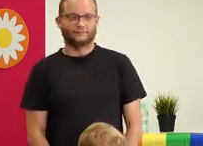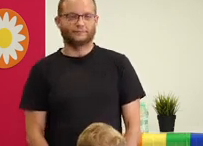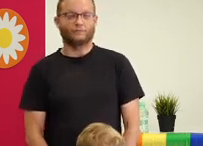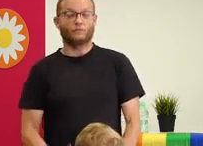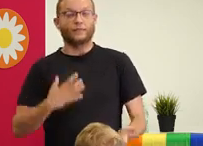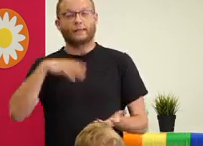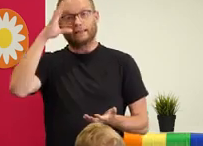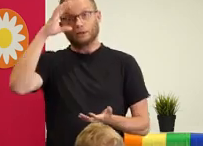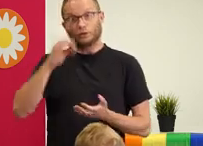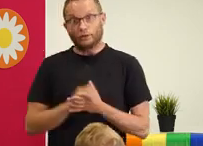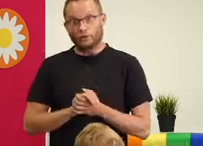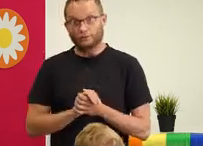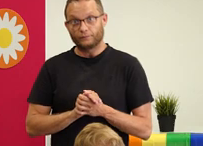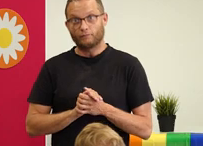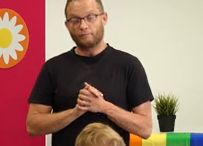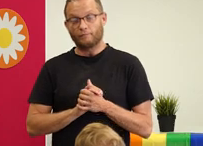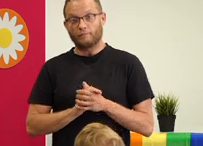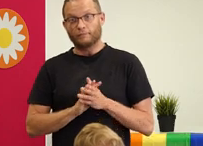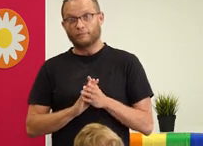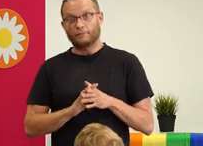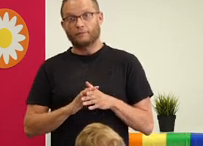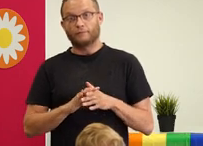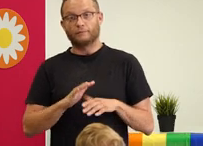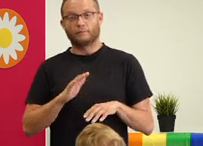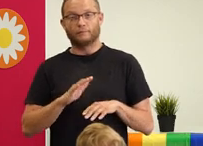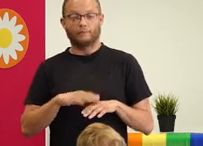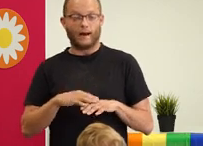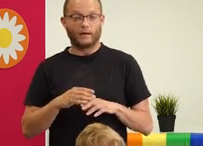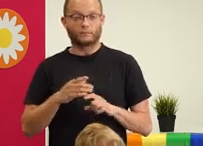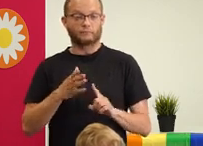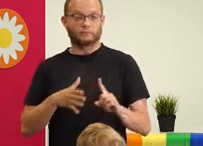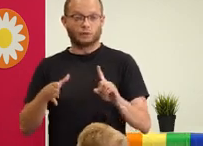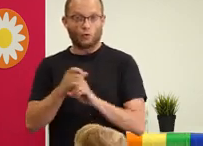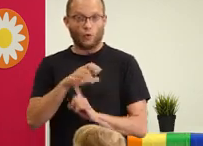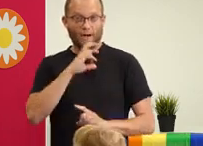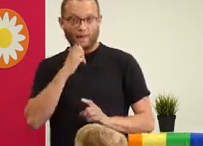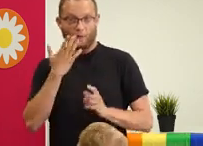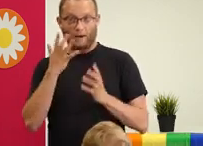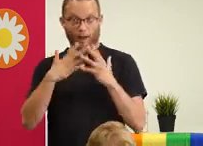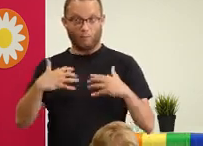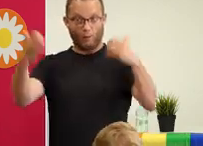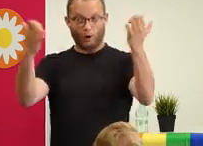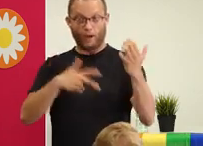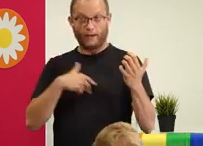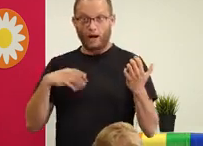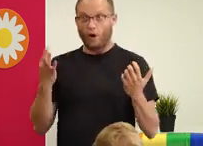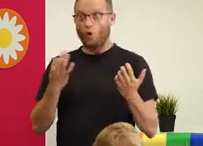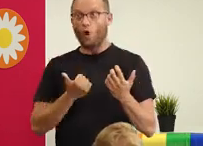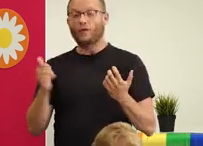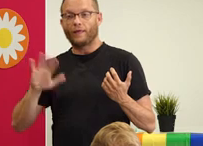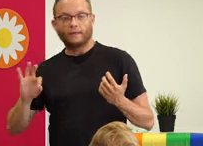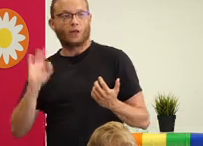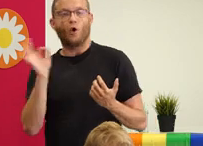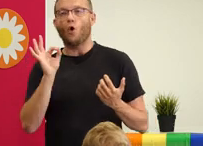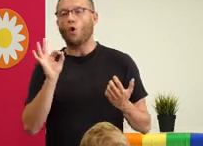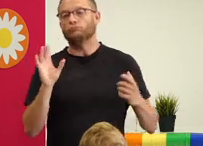Y yo creo que para tener una validación, ¿no? Para tanto el público genérico o tanto el occidente o